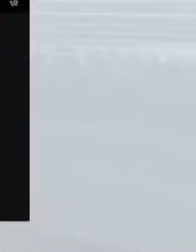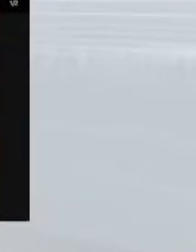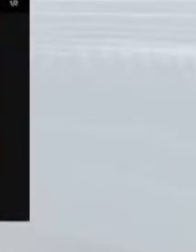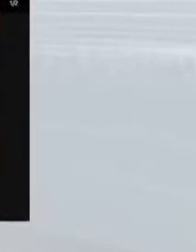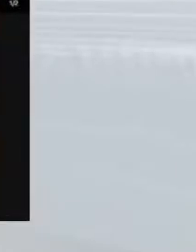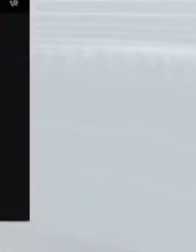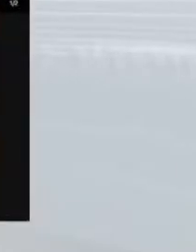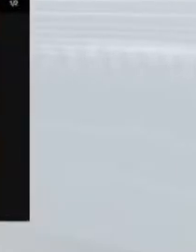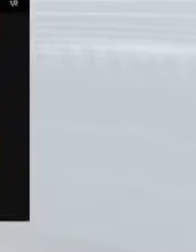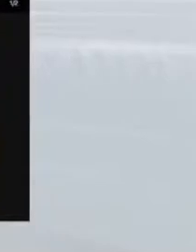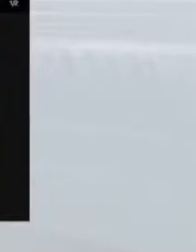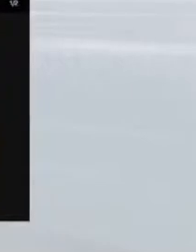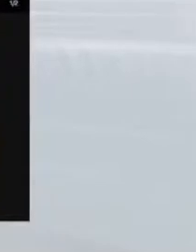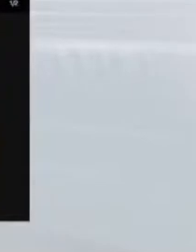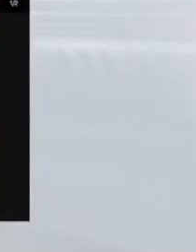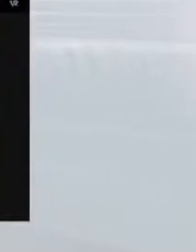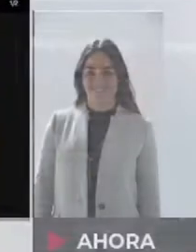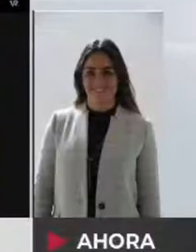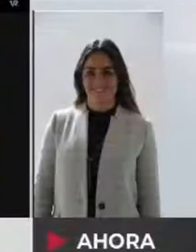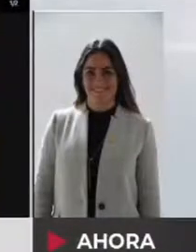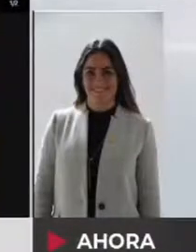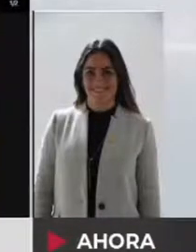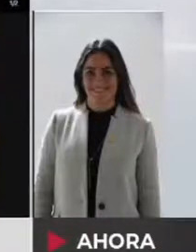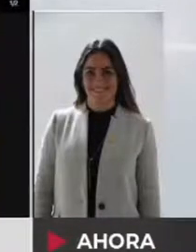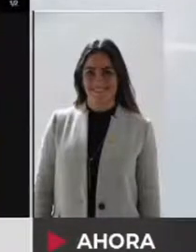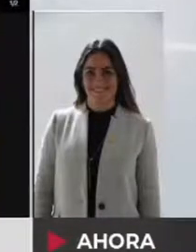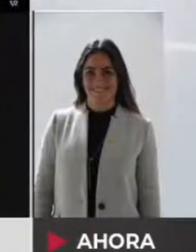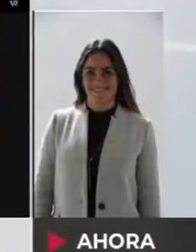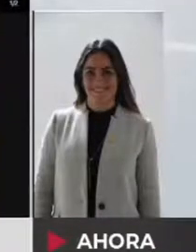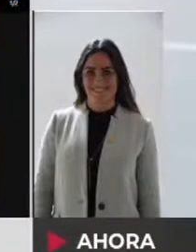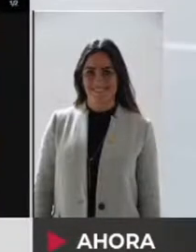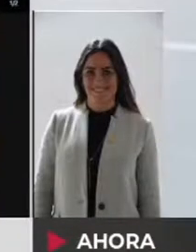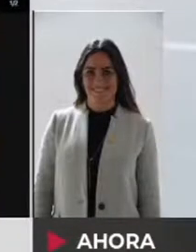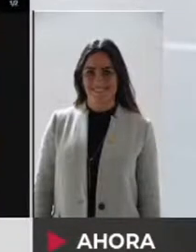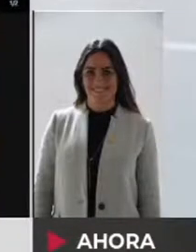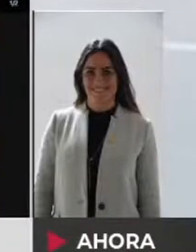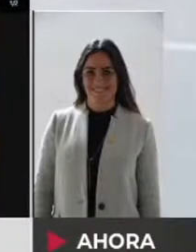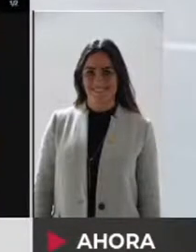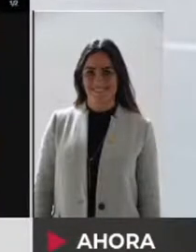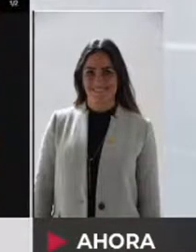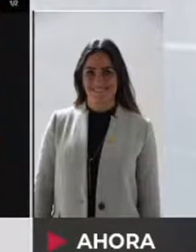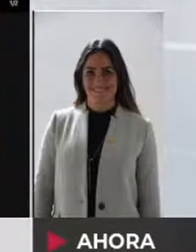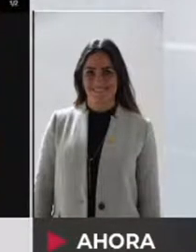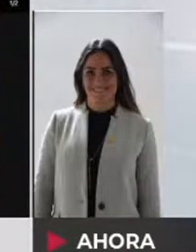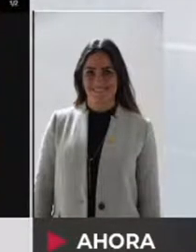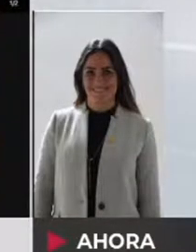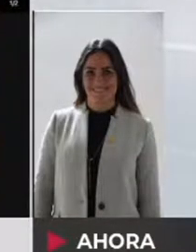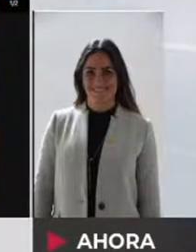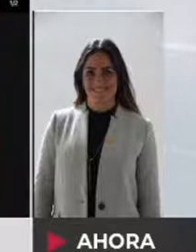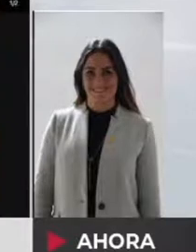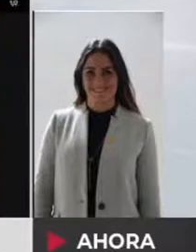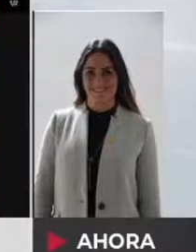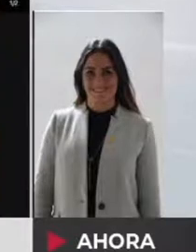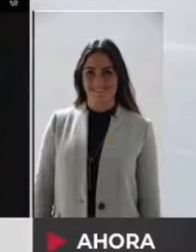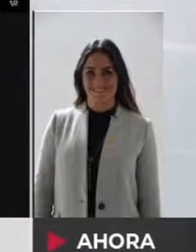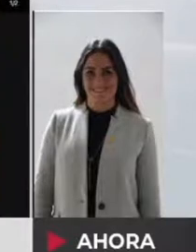galardonadas y galardonados, compañeras diputadas y diputados, y a las personas que nos siguen desde medios